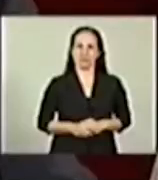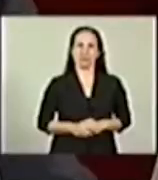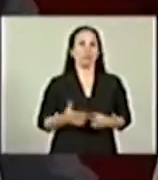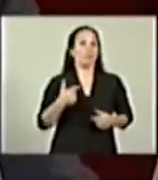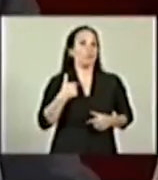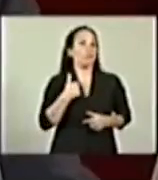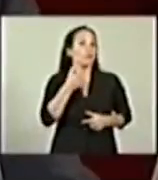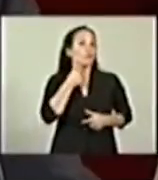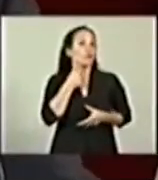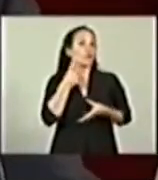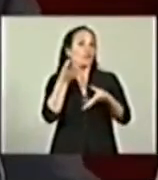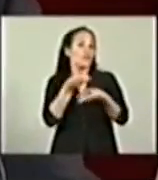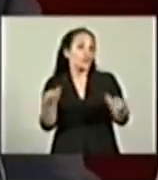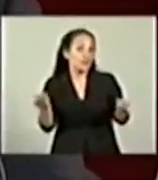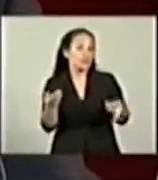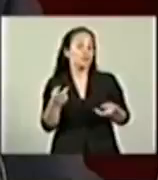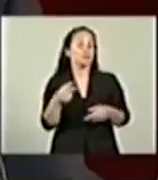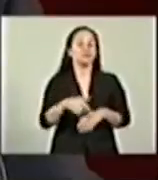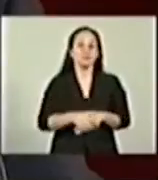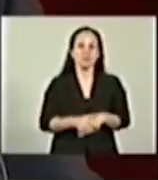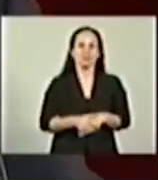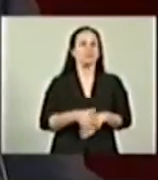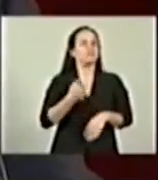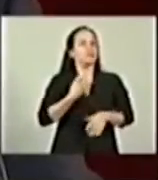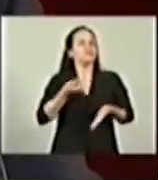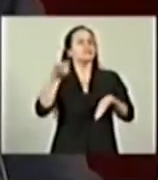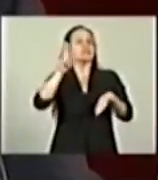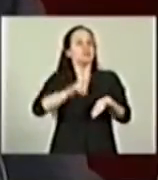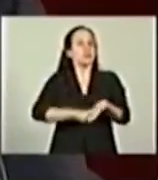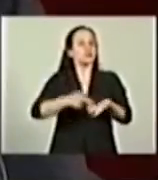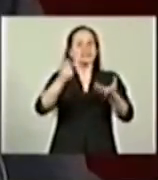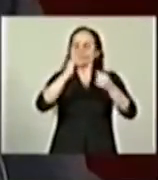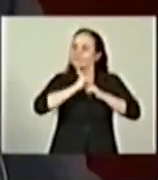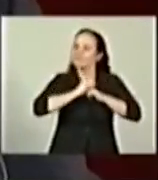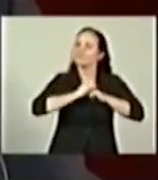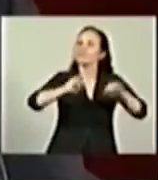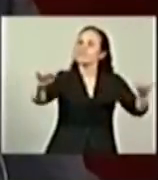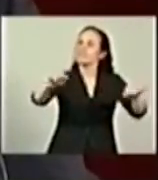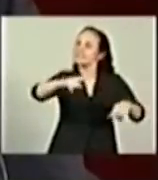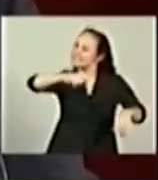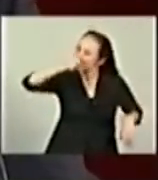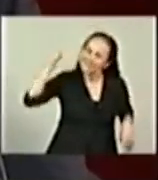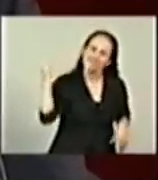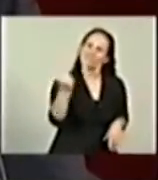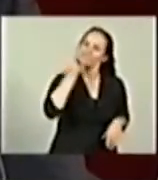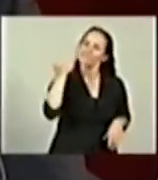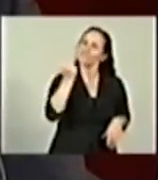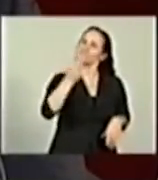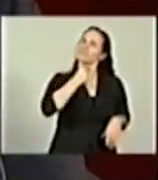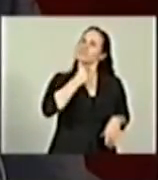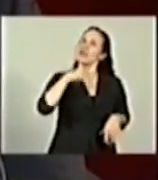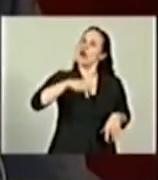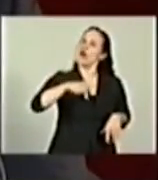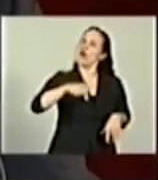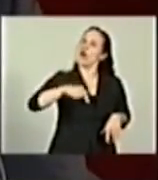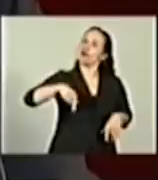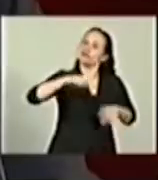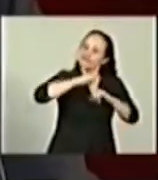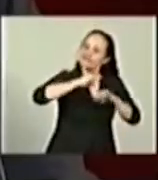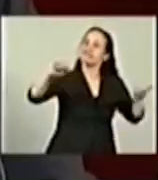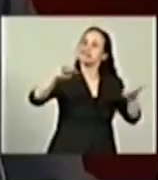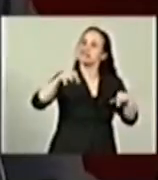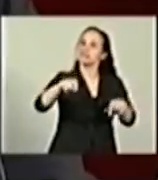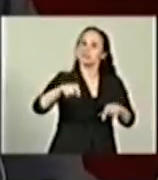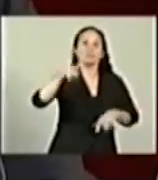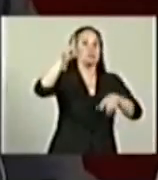Quiero terminar una vez más diciéndoles el mensaje central que quiero transmitirles hoy.